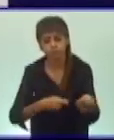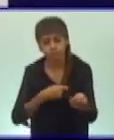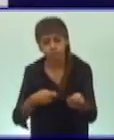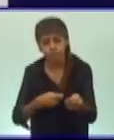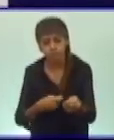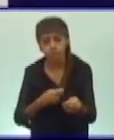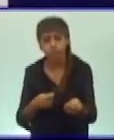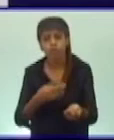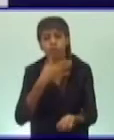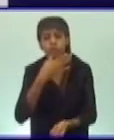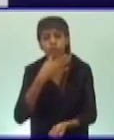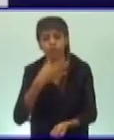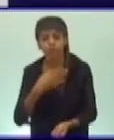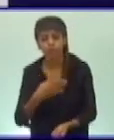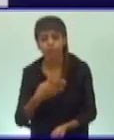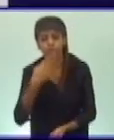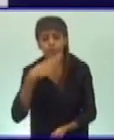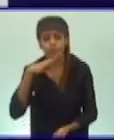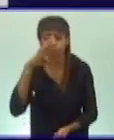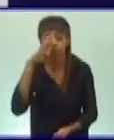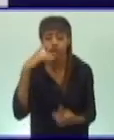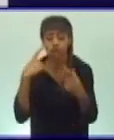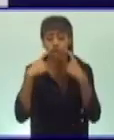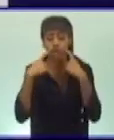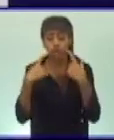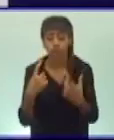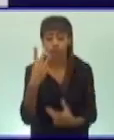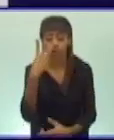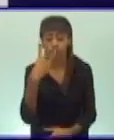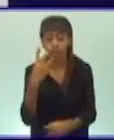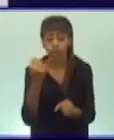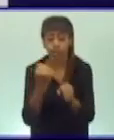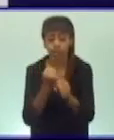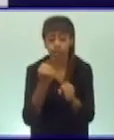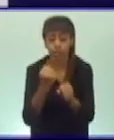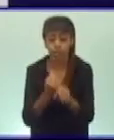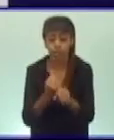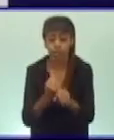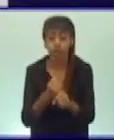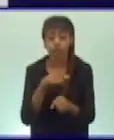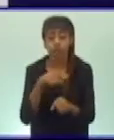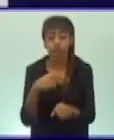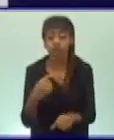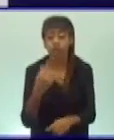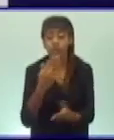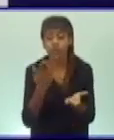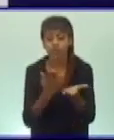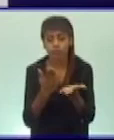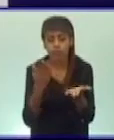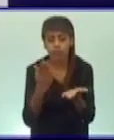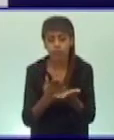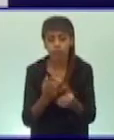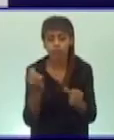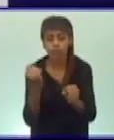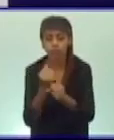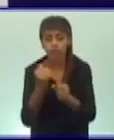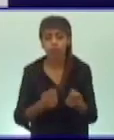la importancia de 3 tareas fundamentales: el estudio, el trabajo y el